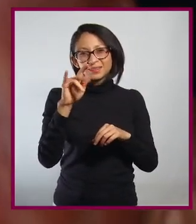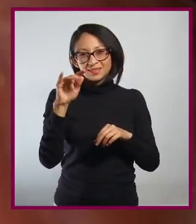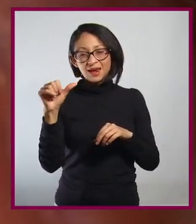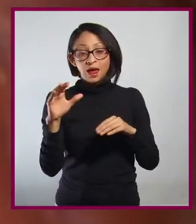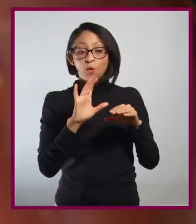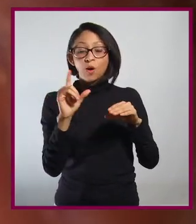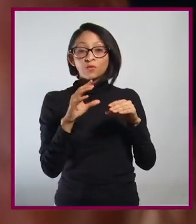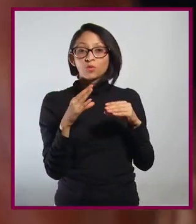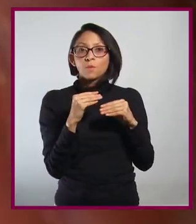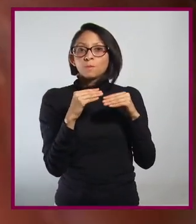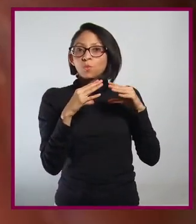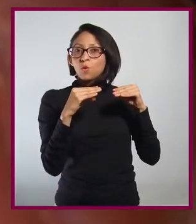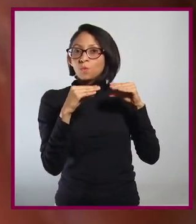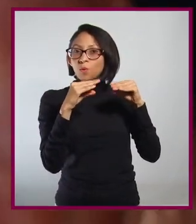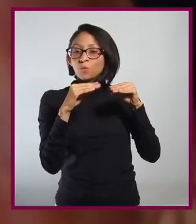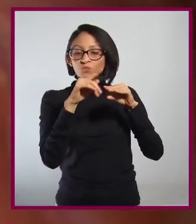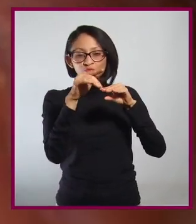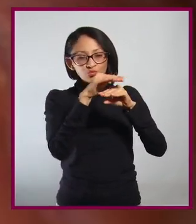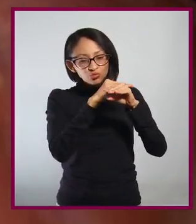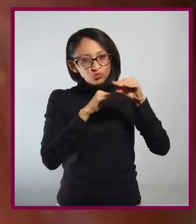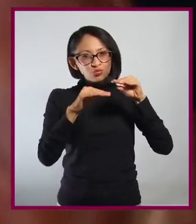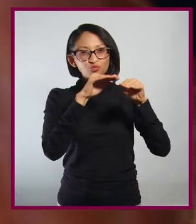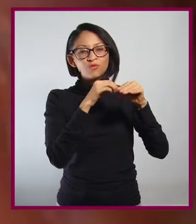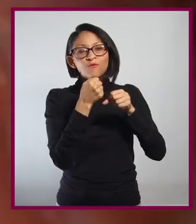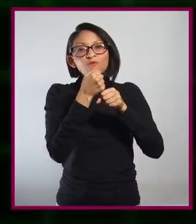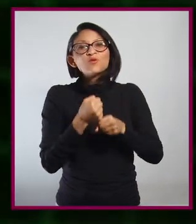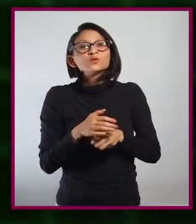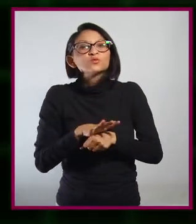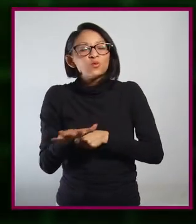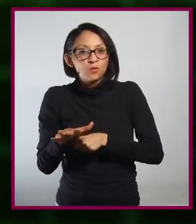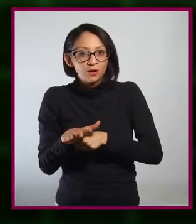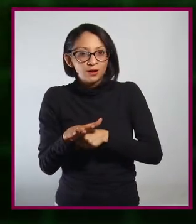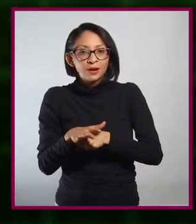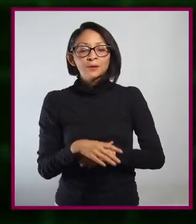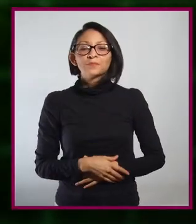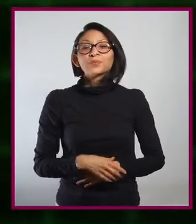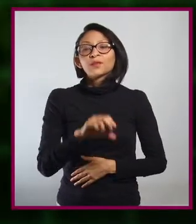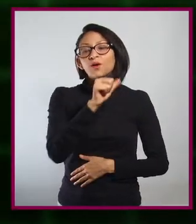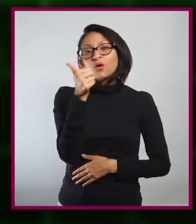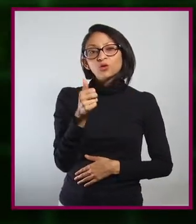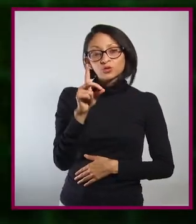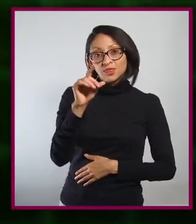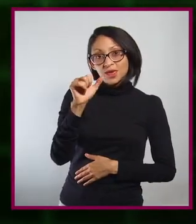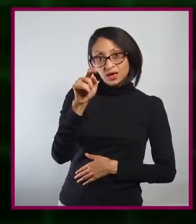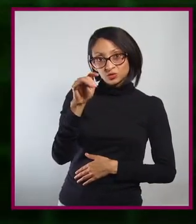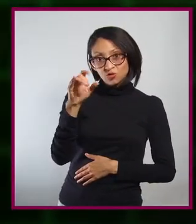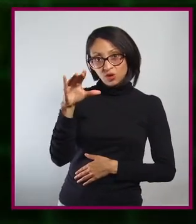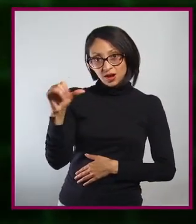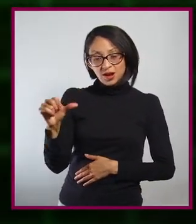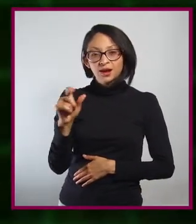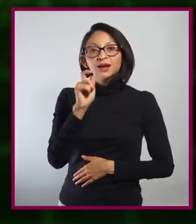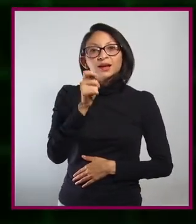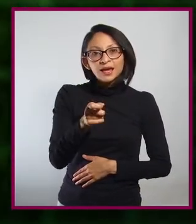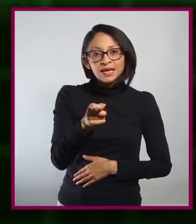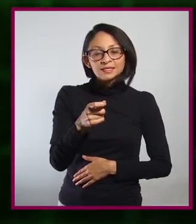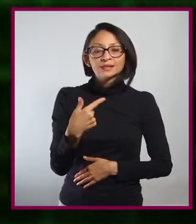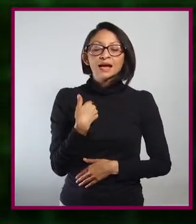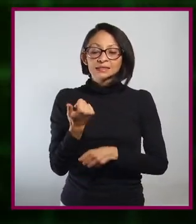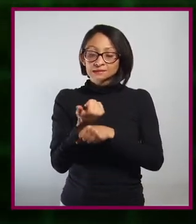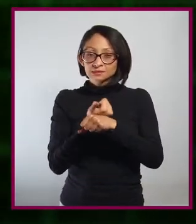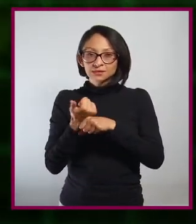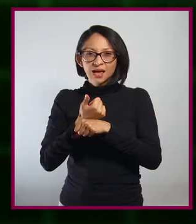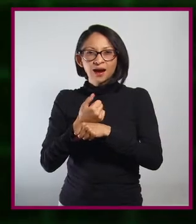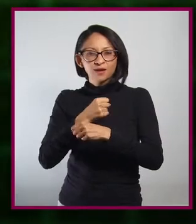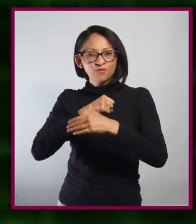arterias cada vez que el corazón late o bombea. La presión arterial diastólica también mide la fuerza que